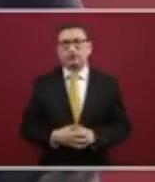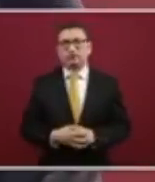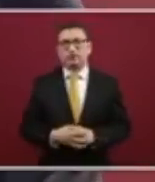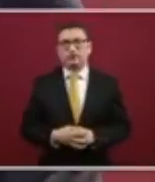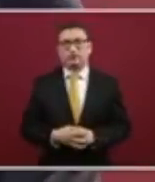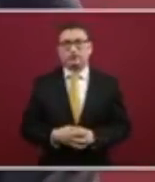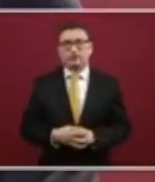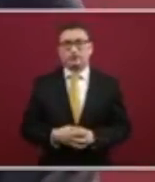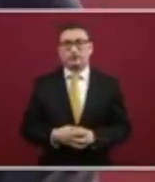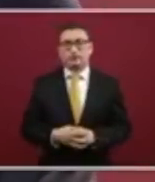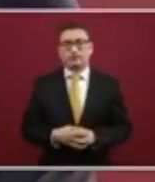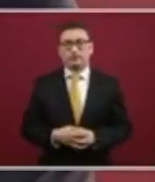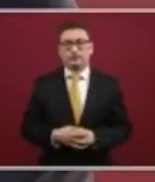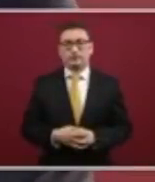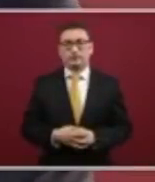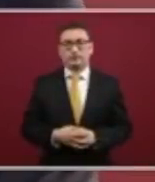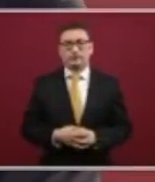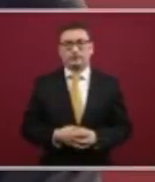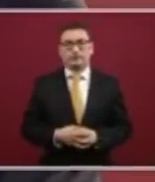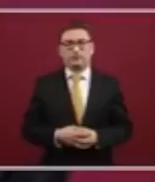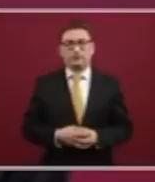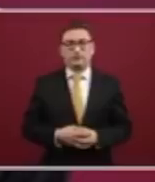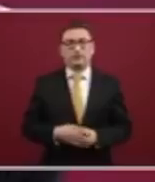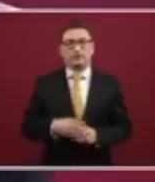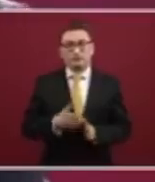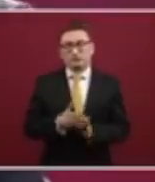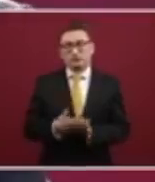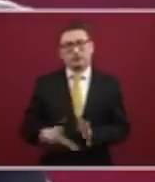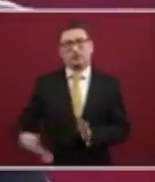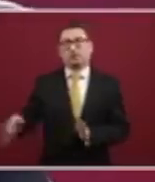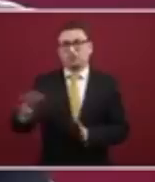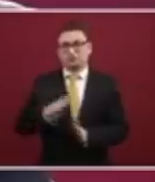término, ya se puede